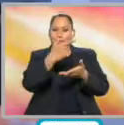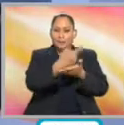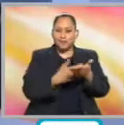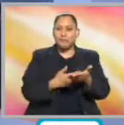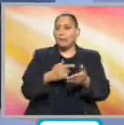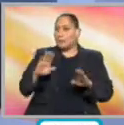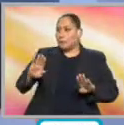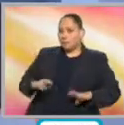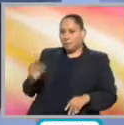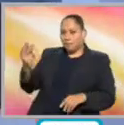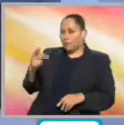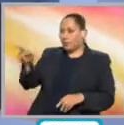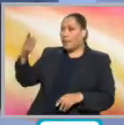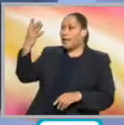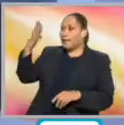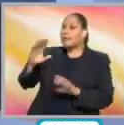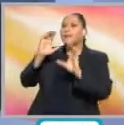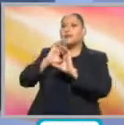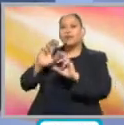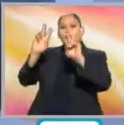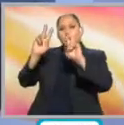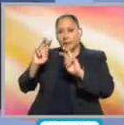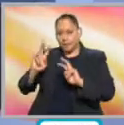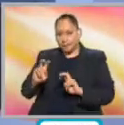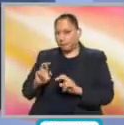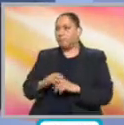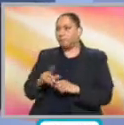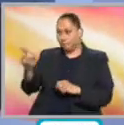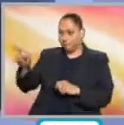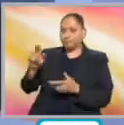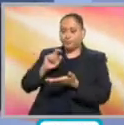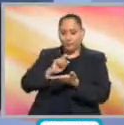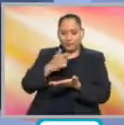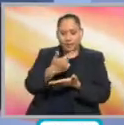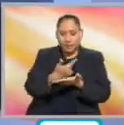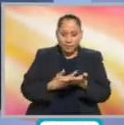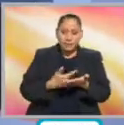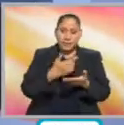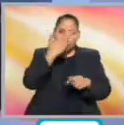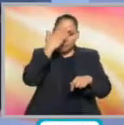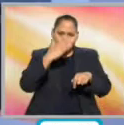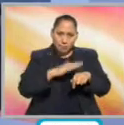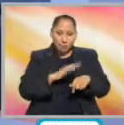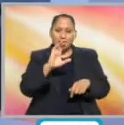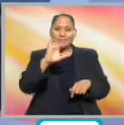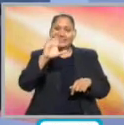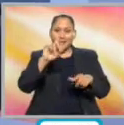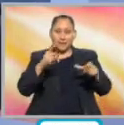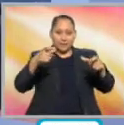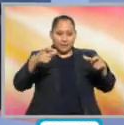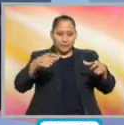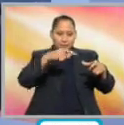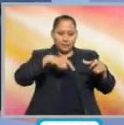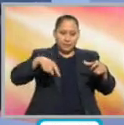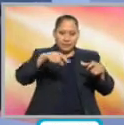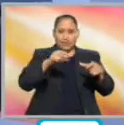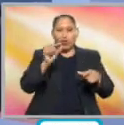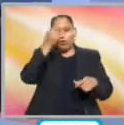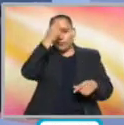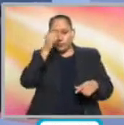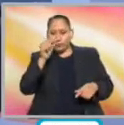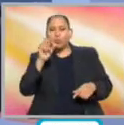le decía, a ver, dame 10 canciones Ajá. favoritas. Sí. Y entonces yo hacía en una memoria o en un disco compacto, en tu dispositivo, en lo que